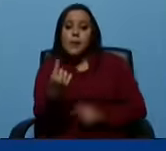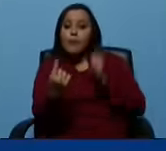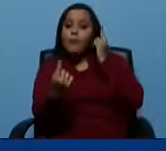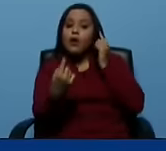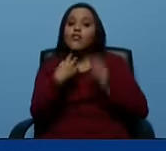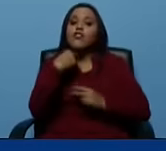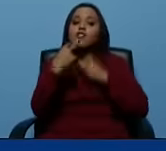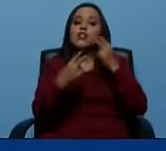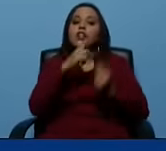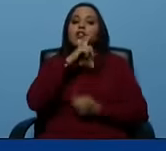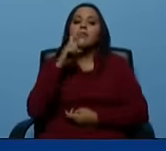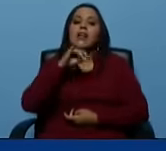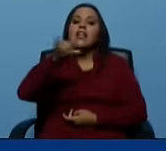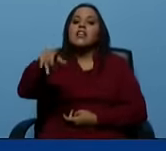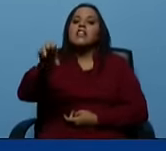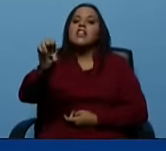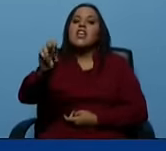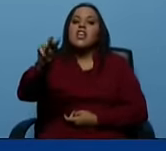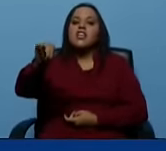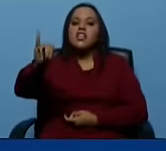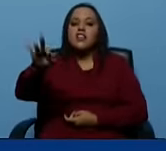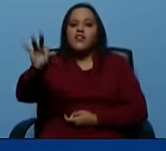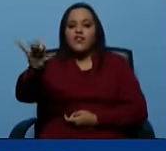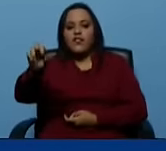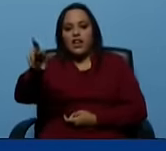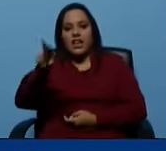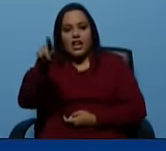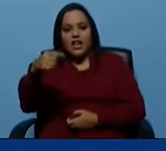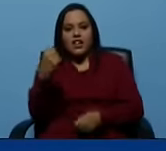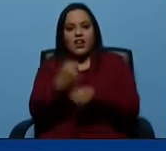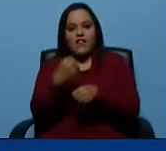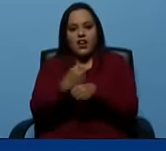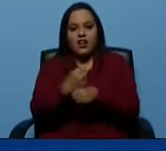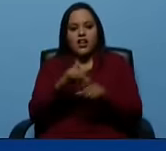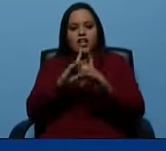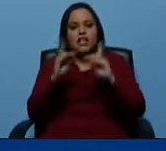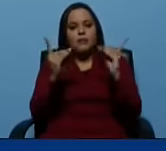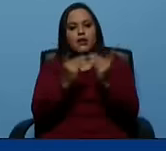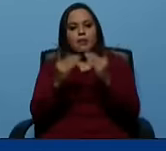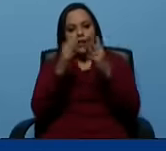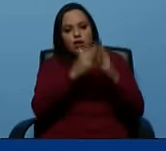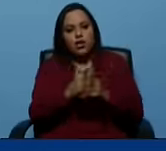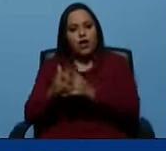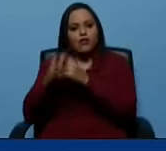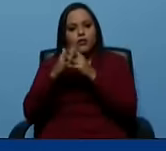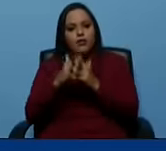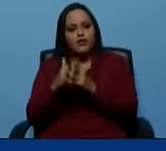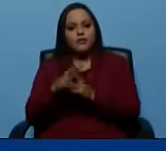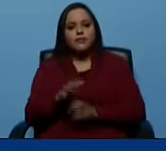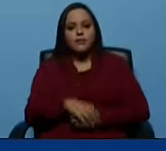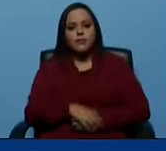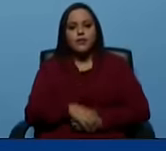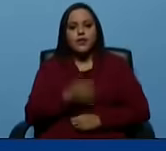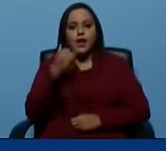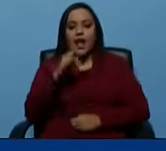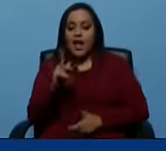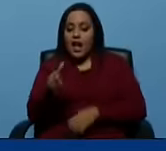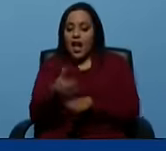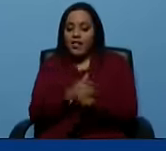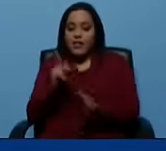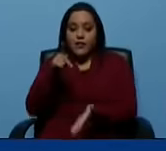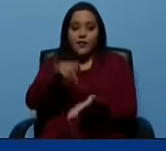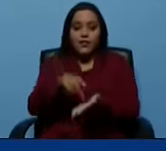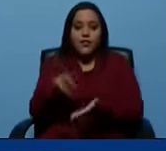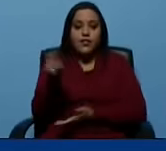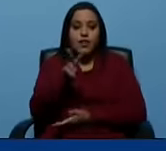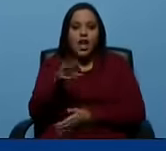de nombre Jennifer, ella es trabajadora del Departamento de Estado. llegaron a Venezuela prejuiciados, con un